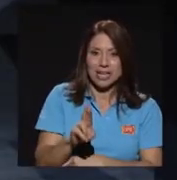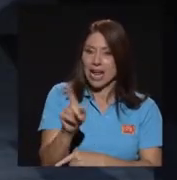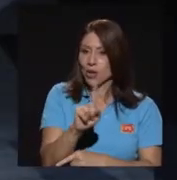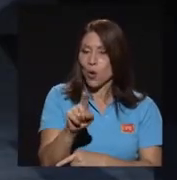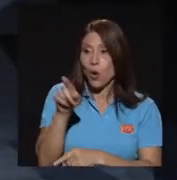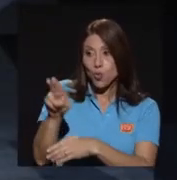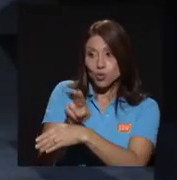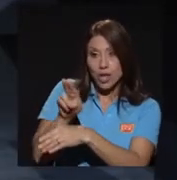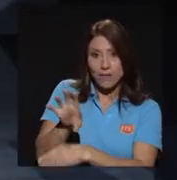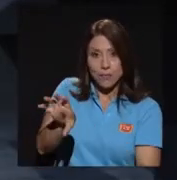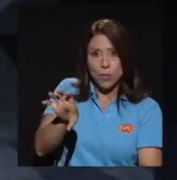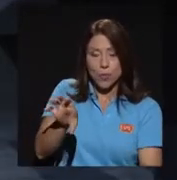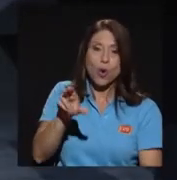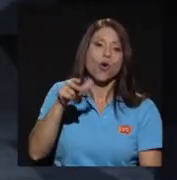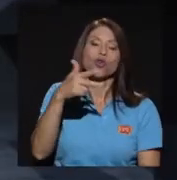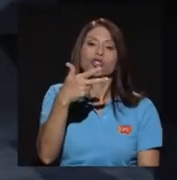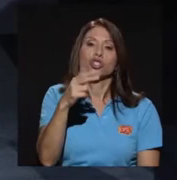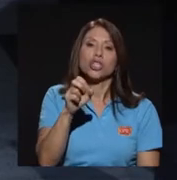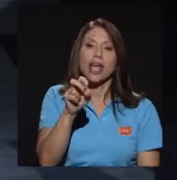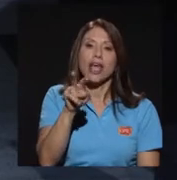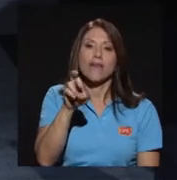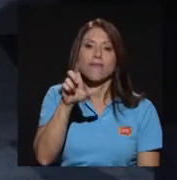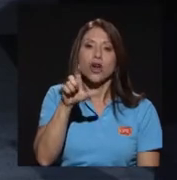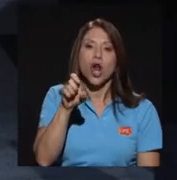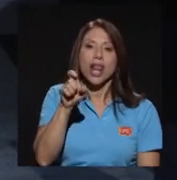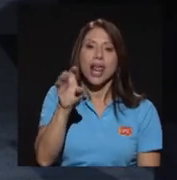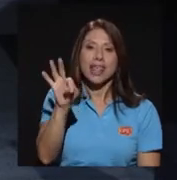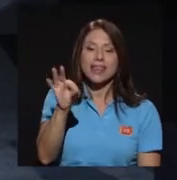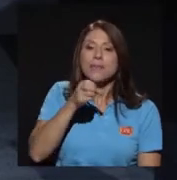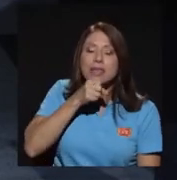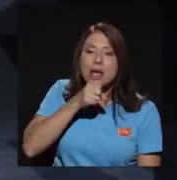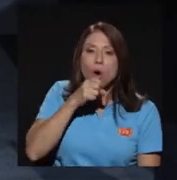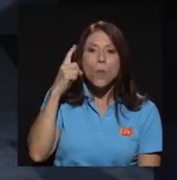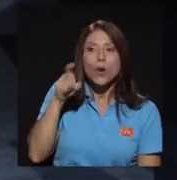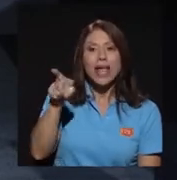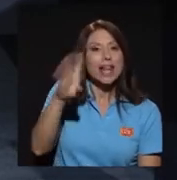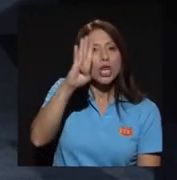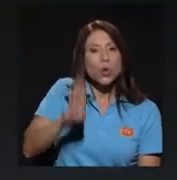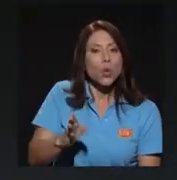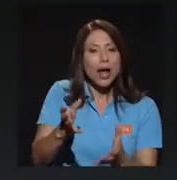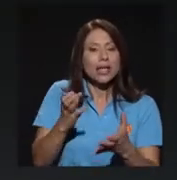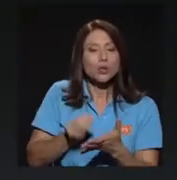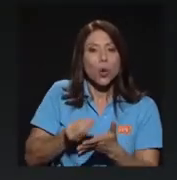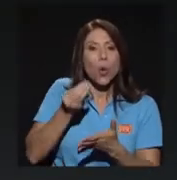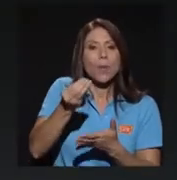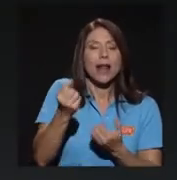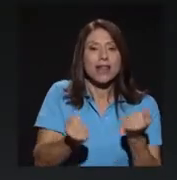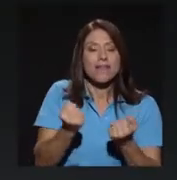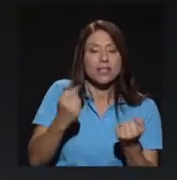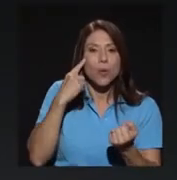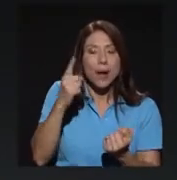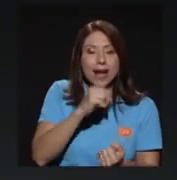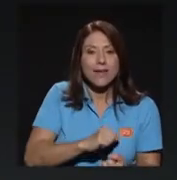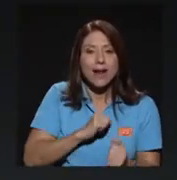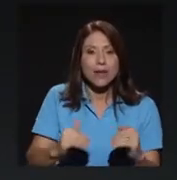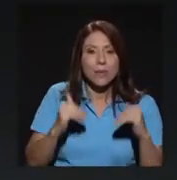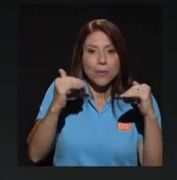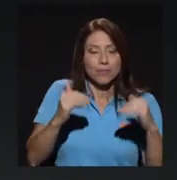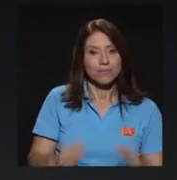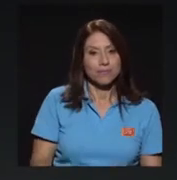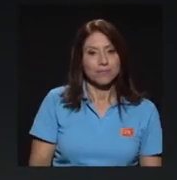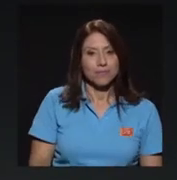porque no quiero que comprar un vehículo para el retorno bueno eso de edificio viejo y que lo manejado a él